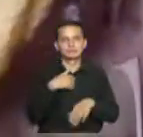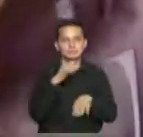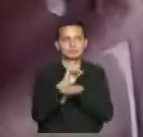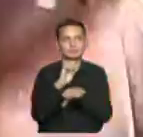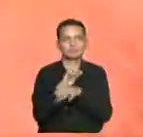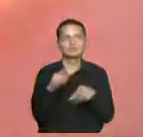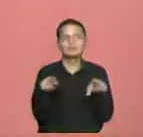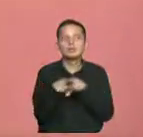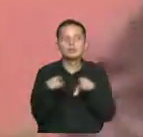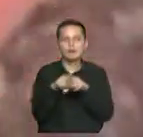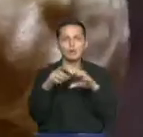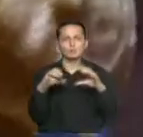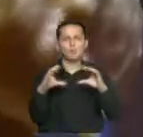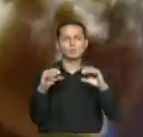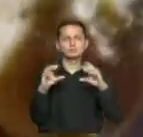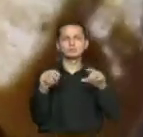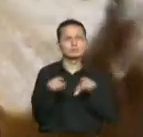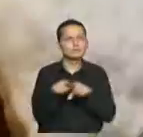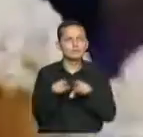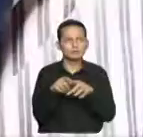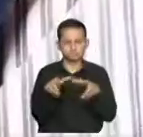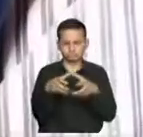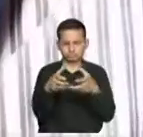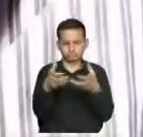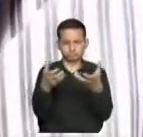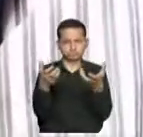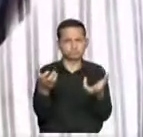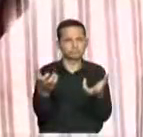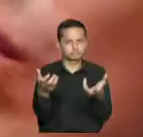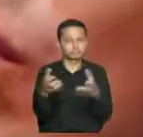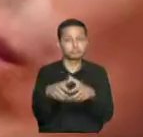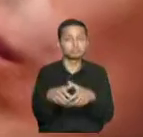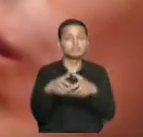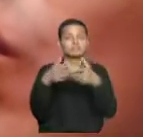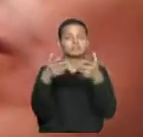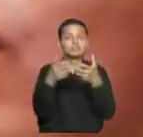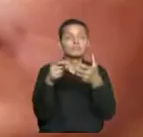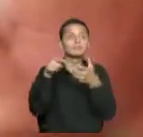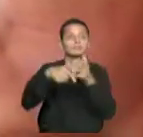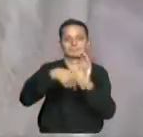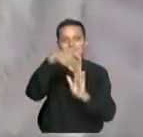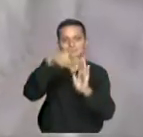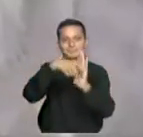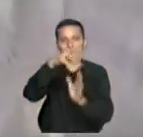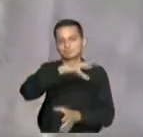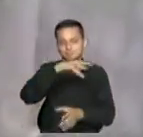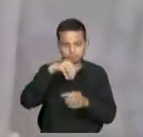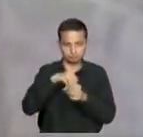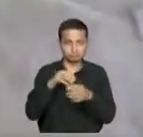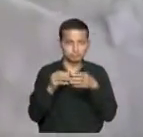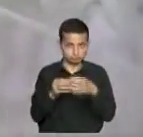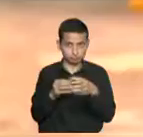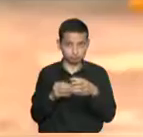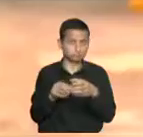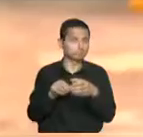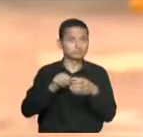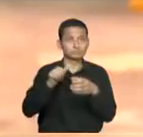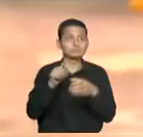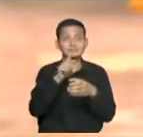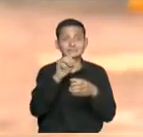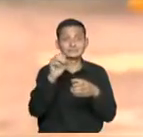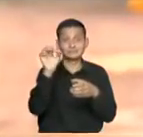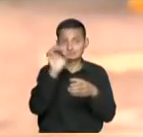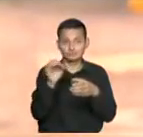compararla con una espuma convencional. Viene hecha de un material que es derivado del petróleo. Retiramos ese 100% material derivado del